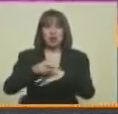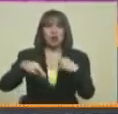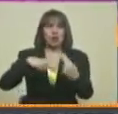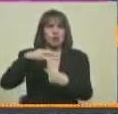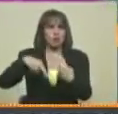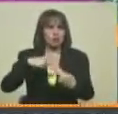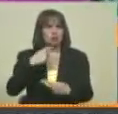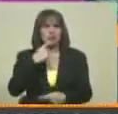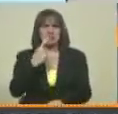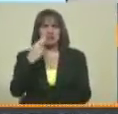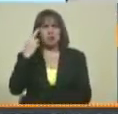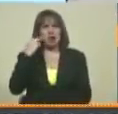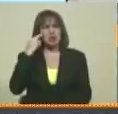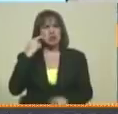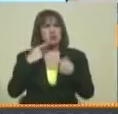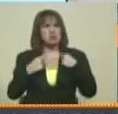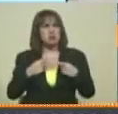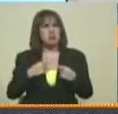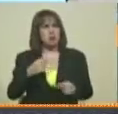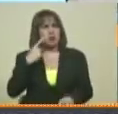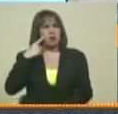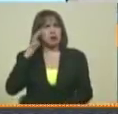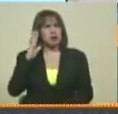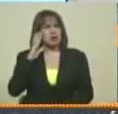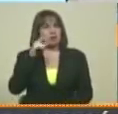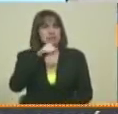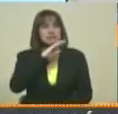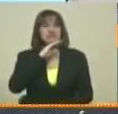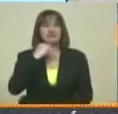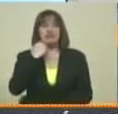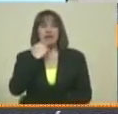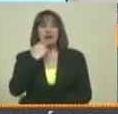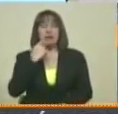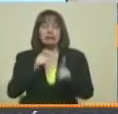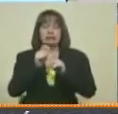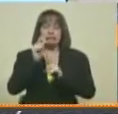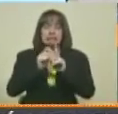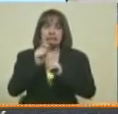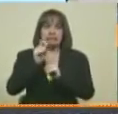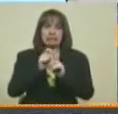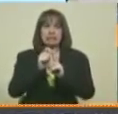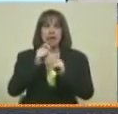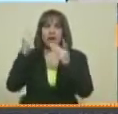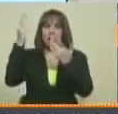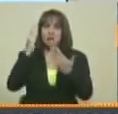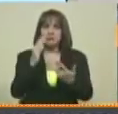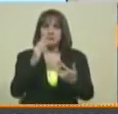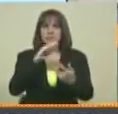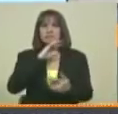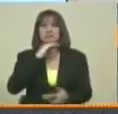fue Aristóbulo que lo dijo. Aristóbulo está enfermito, tiene fiebre. Vino con fiebre para acá.